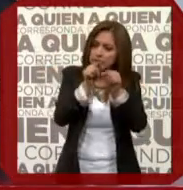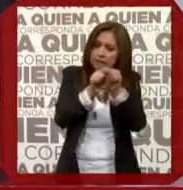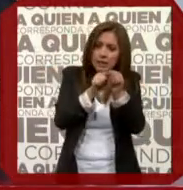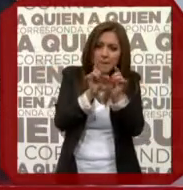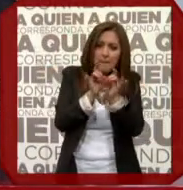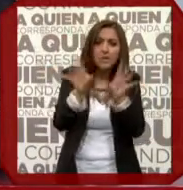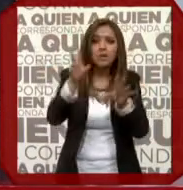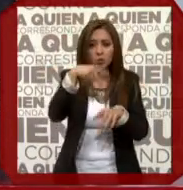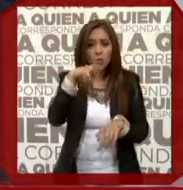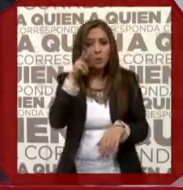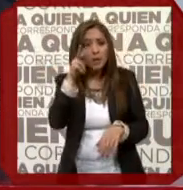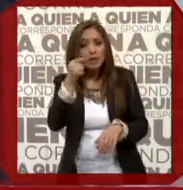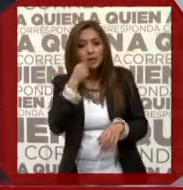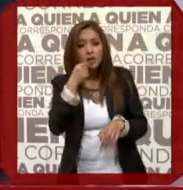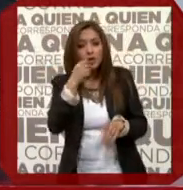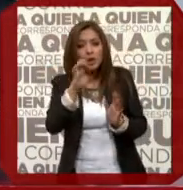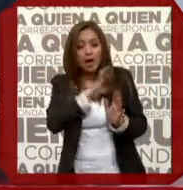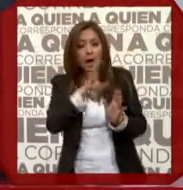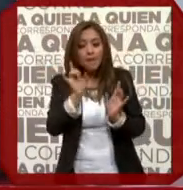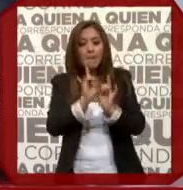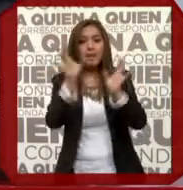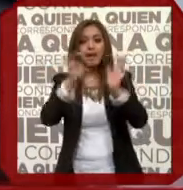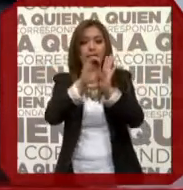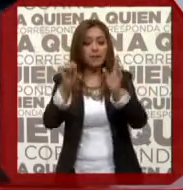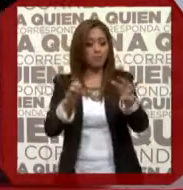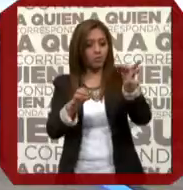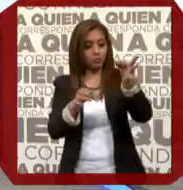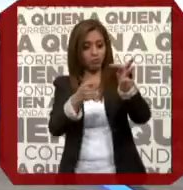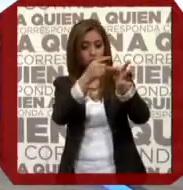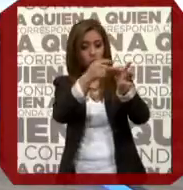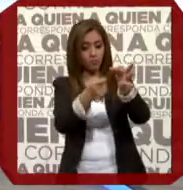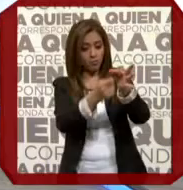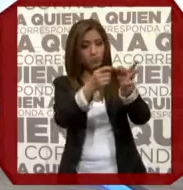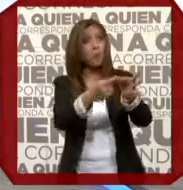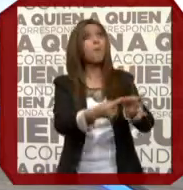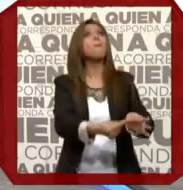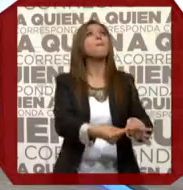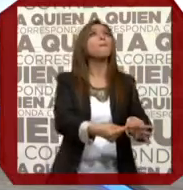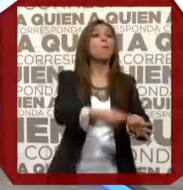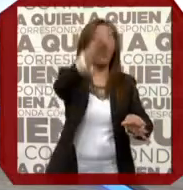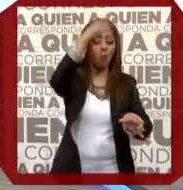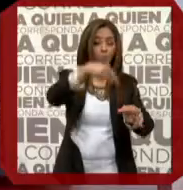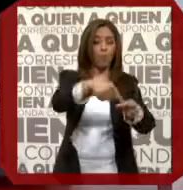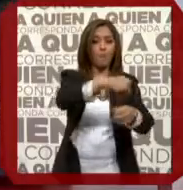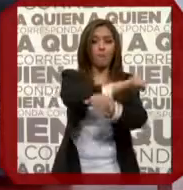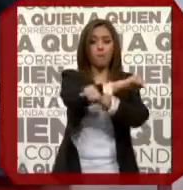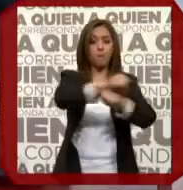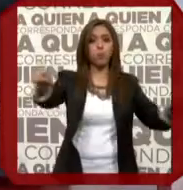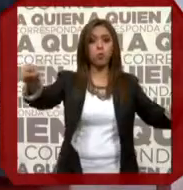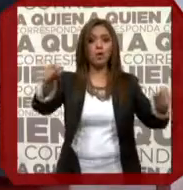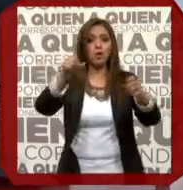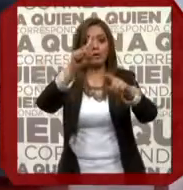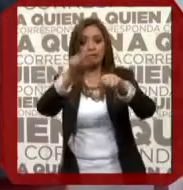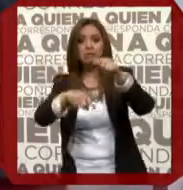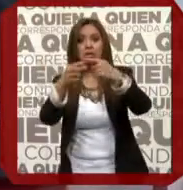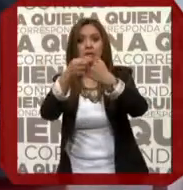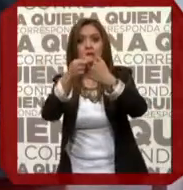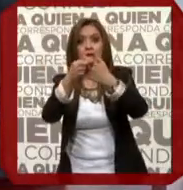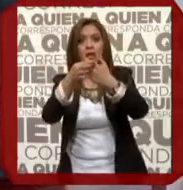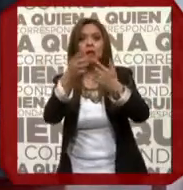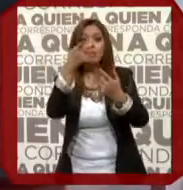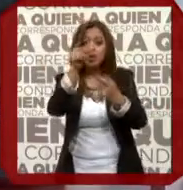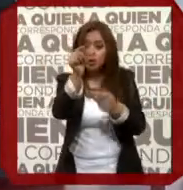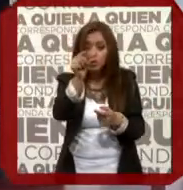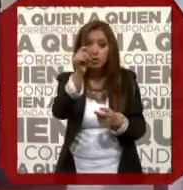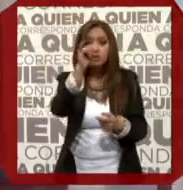accidentes marcados de quien prendió uno de los que suben y en la mano le estalló y le voló un dedo. ¿Pero cómo esa cosita tan pequeña?